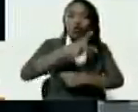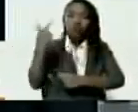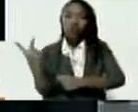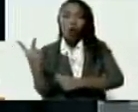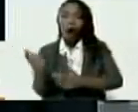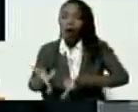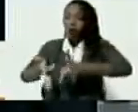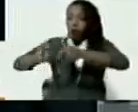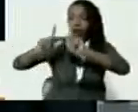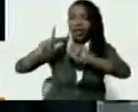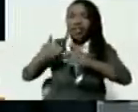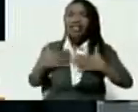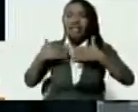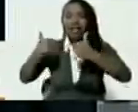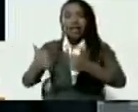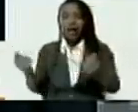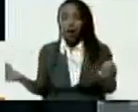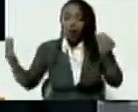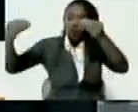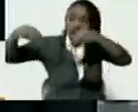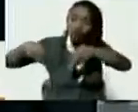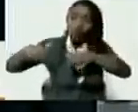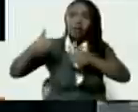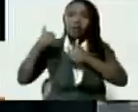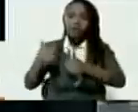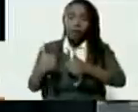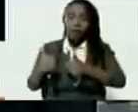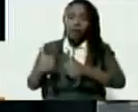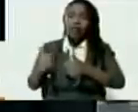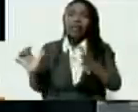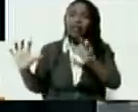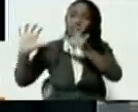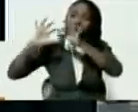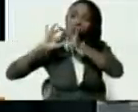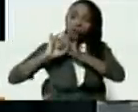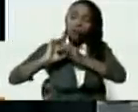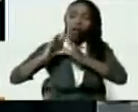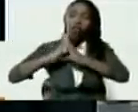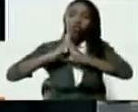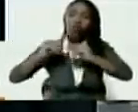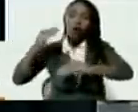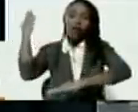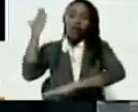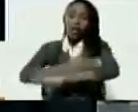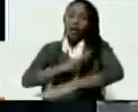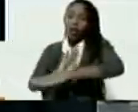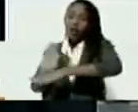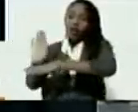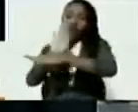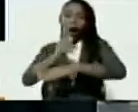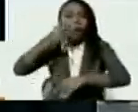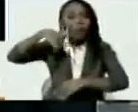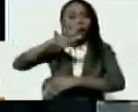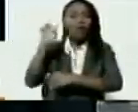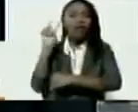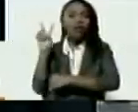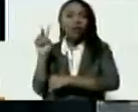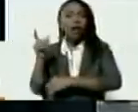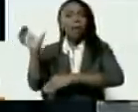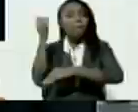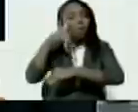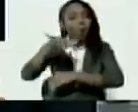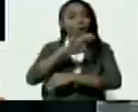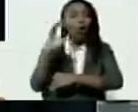autoridades sanitarias a autoridades sanitarias, y acordonar toda la frontera y proteger al pueblo de Venezuela, al pueblo de